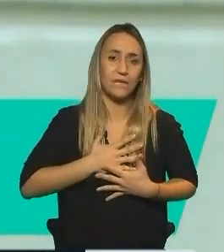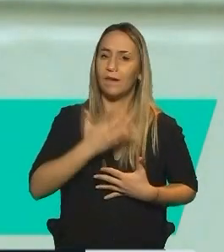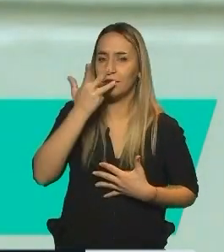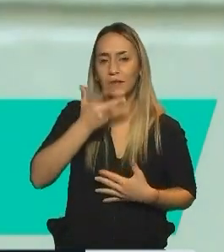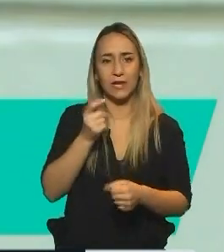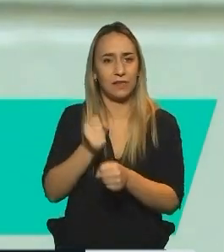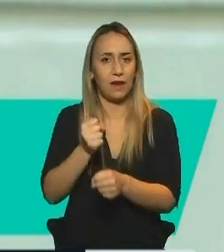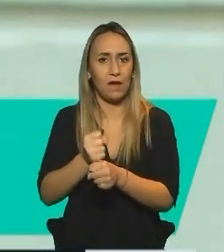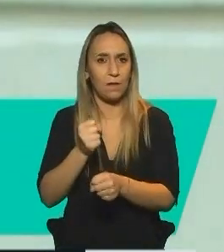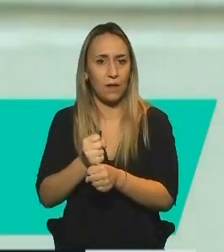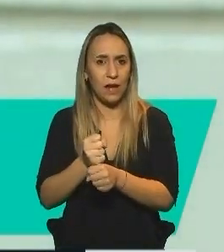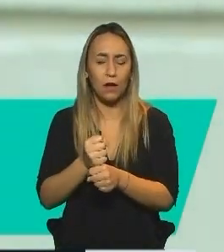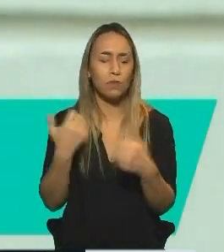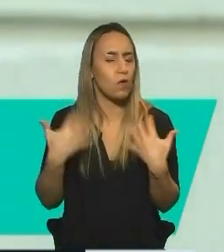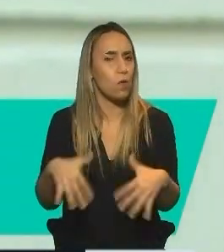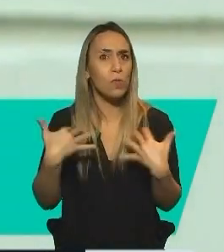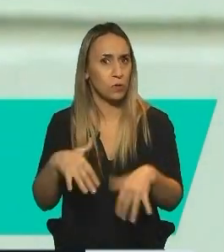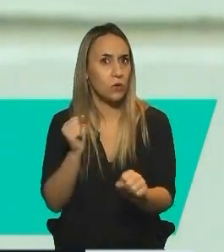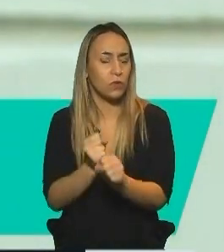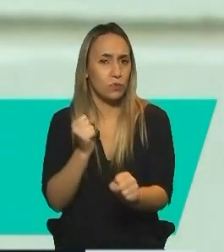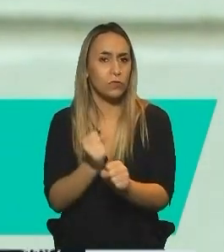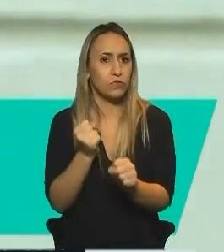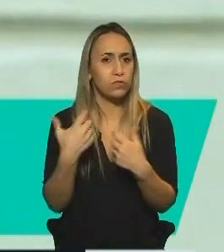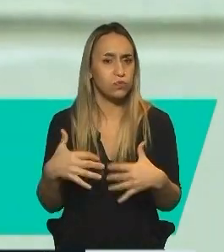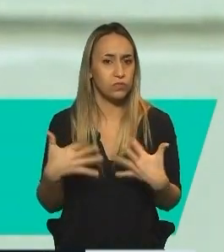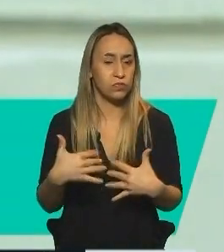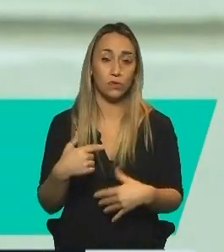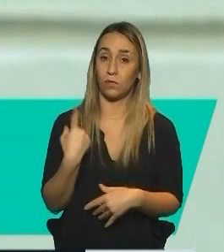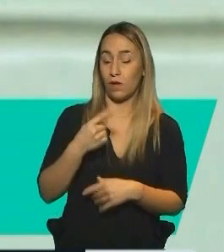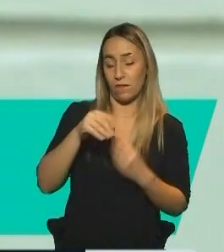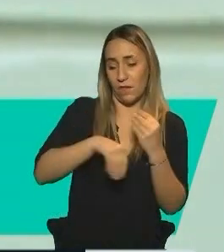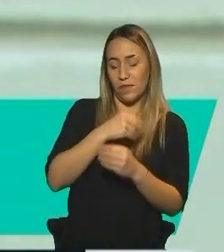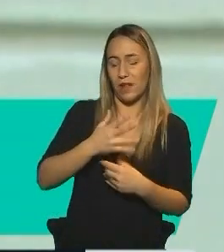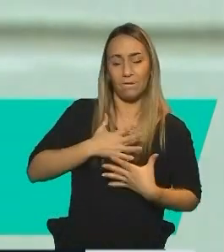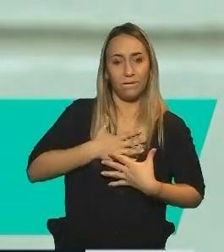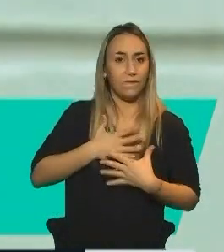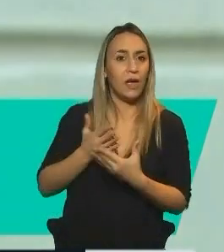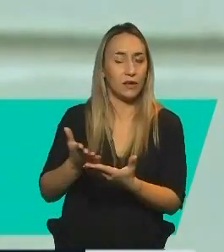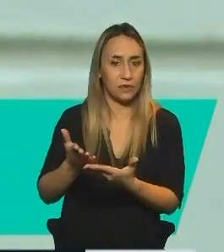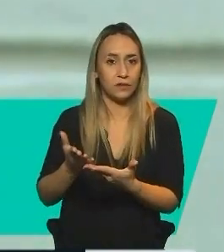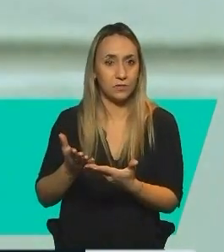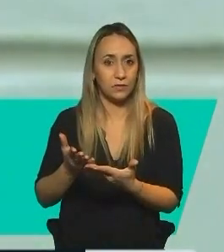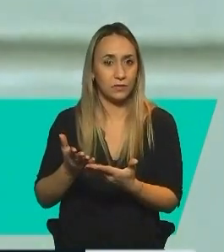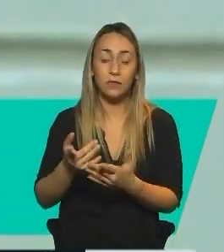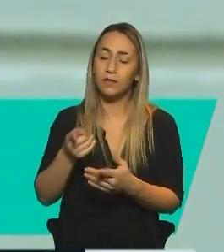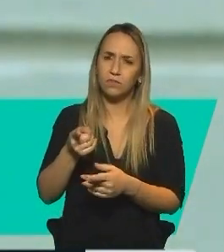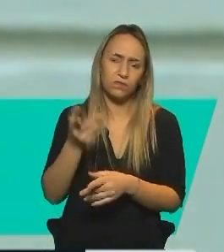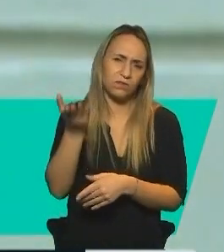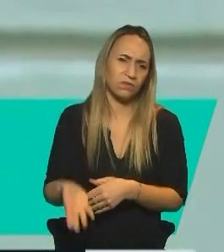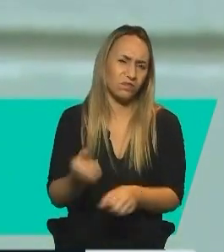trabajar, que trabajaba muchísimo, una persona que era muy querida por la familia y muy